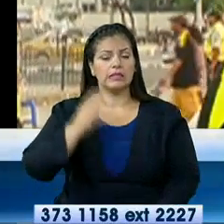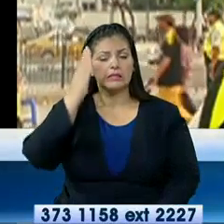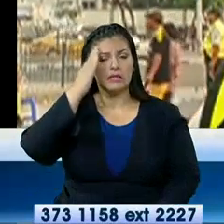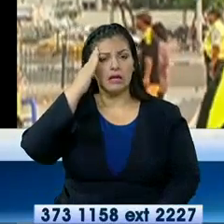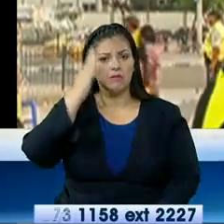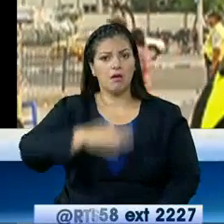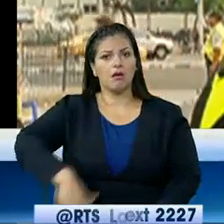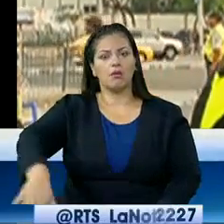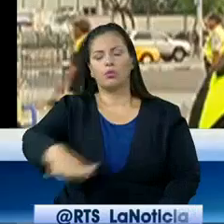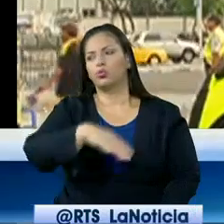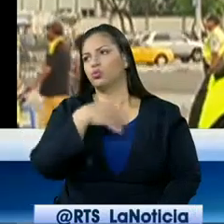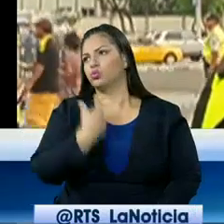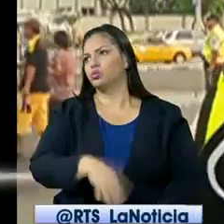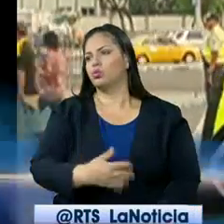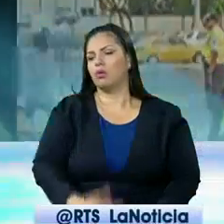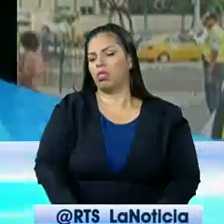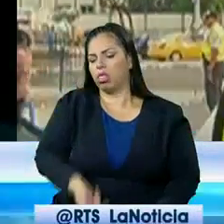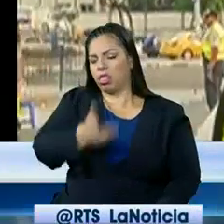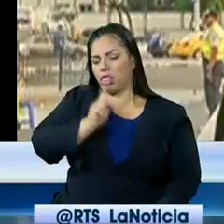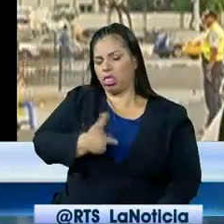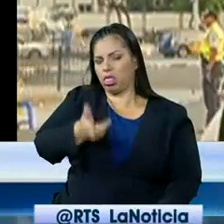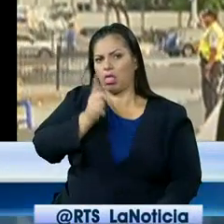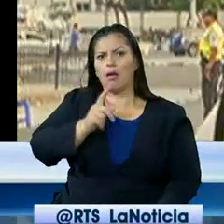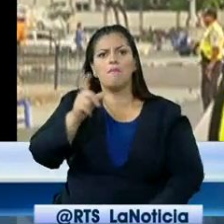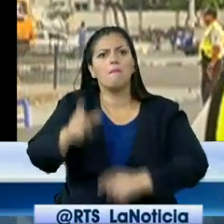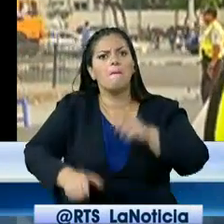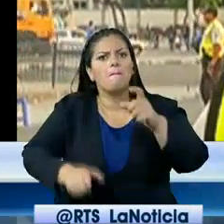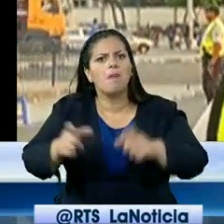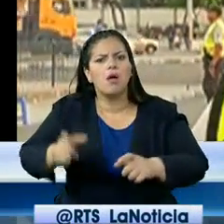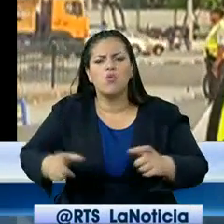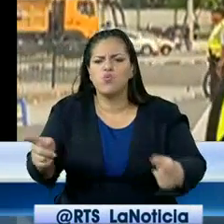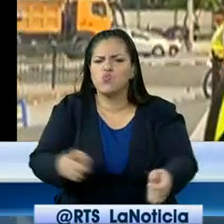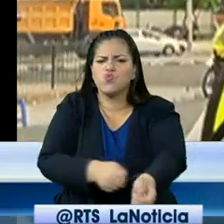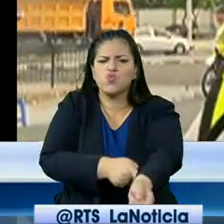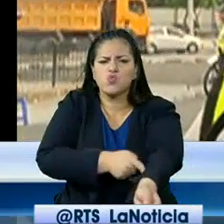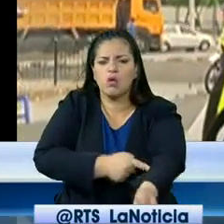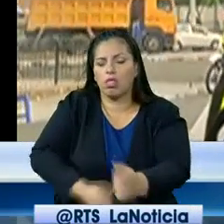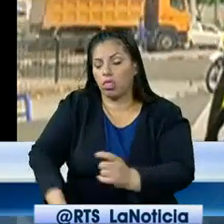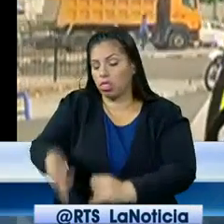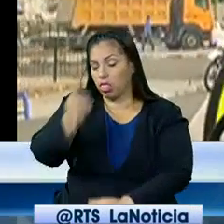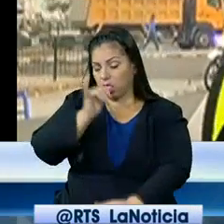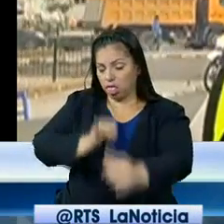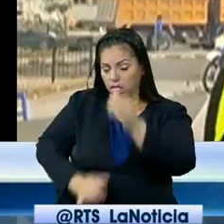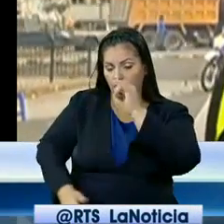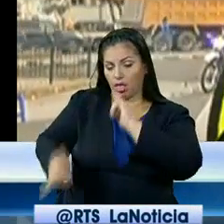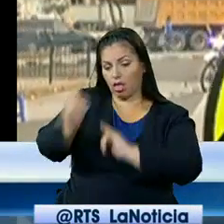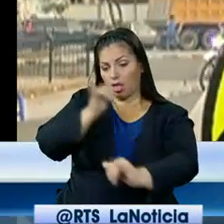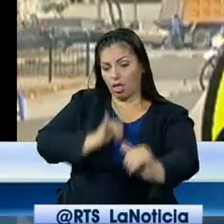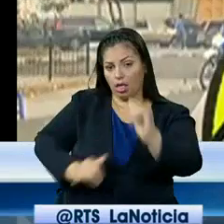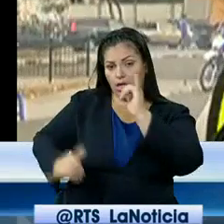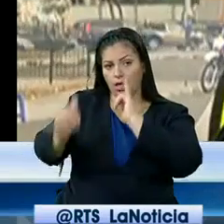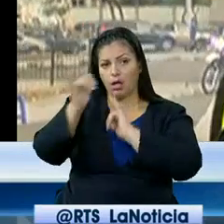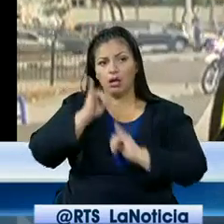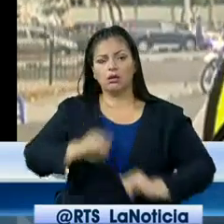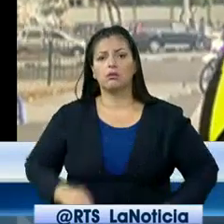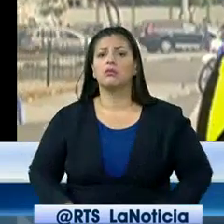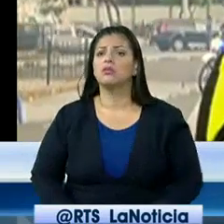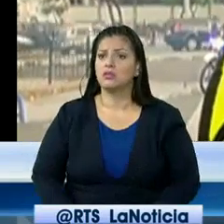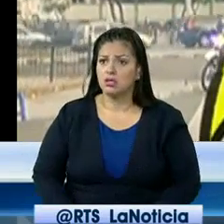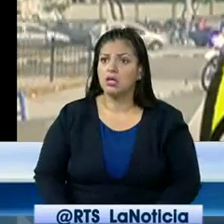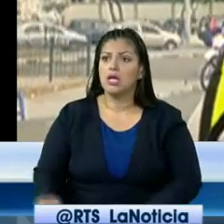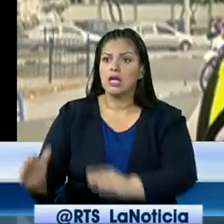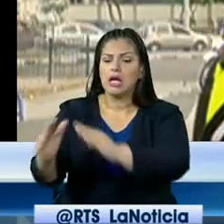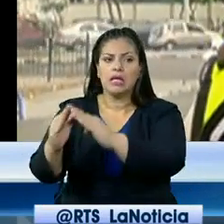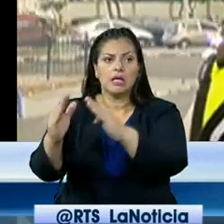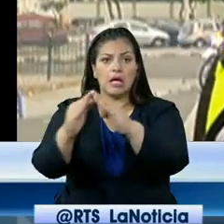consumo excesivo de bebidas alcohólicas y en donde se ha evidenciado con partes policiales de que los mismos domicilios expenden